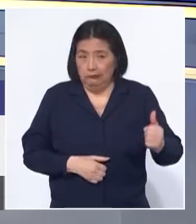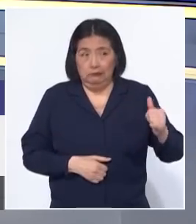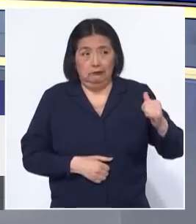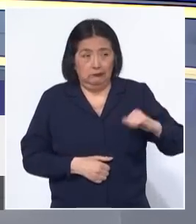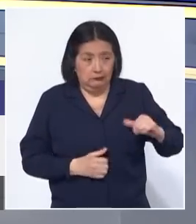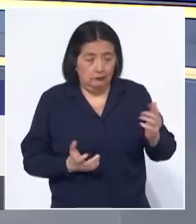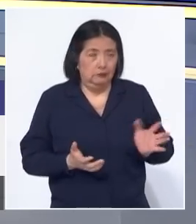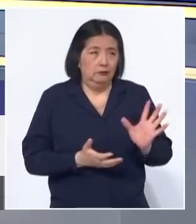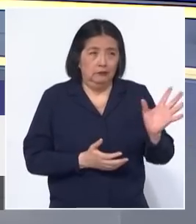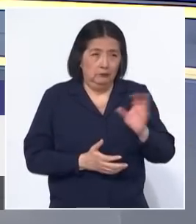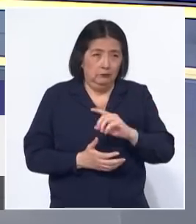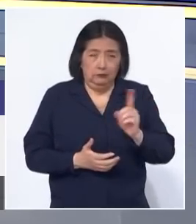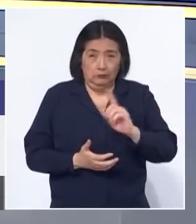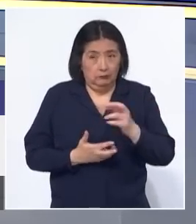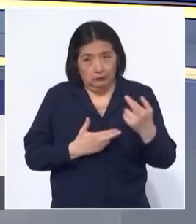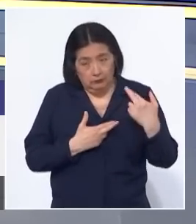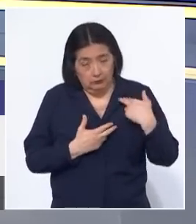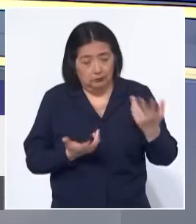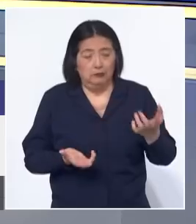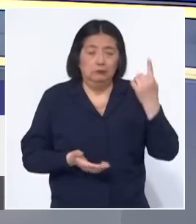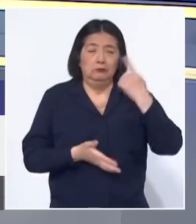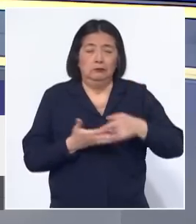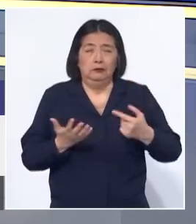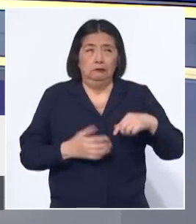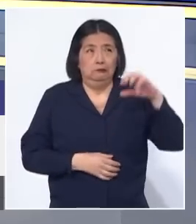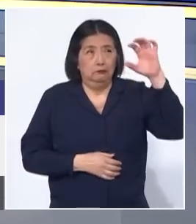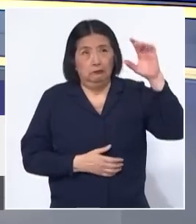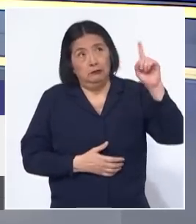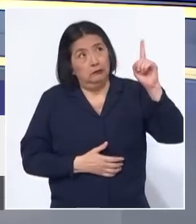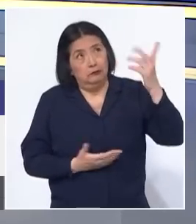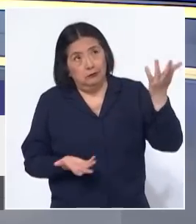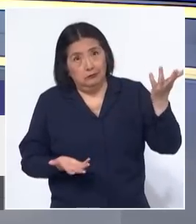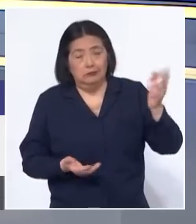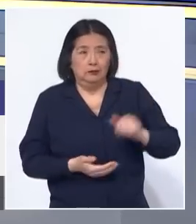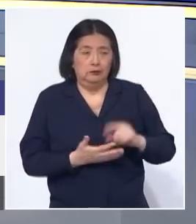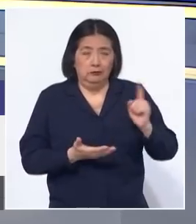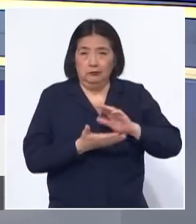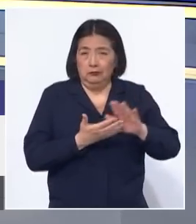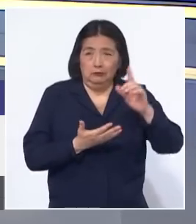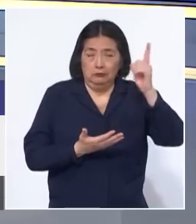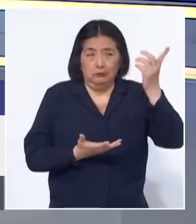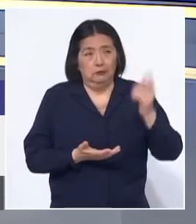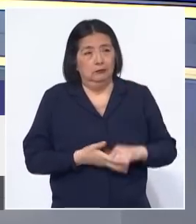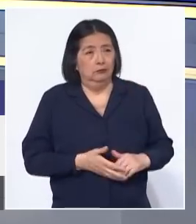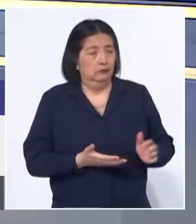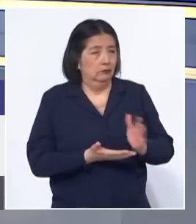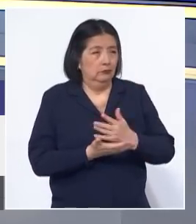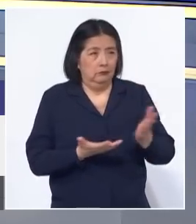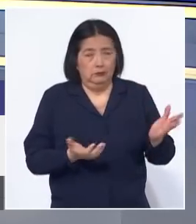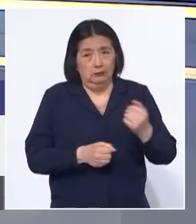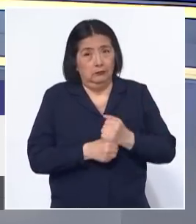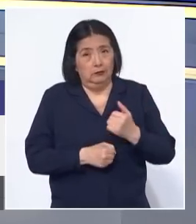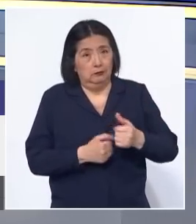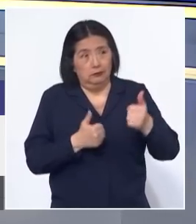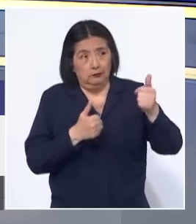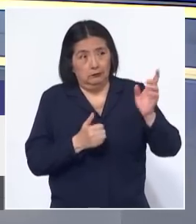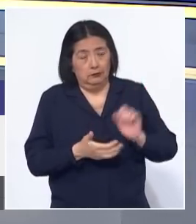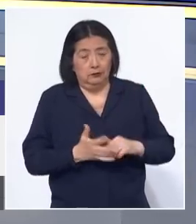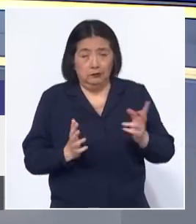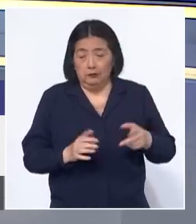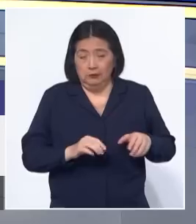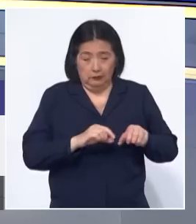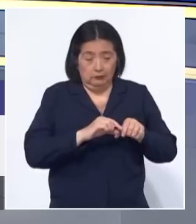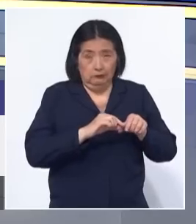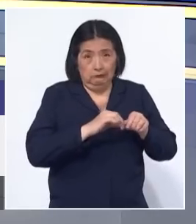locales, cuando todos no nos hacemos cargo. ¿Para qué tenemos una cámara de seguridad que no funciona, que no la limpiamos, que no opera de manera adecuada? Si se cortó la